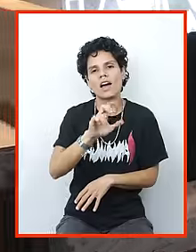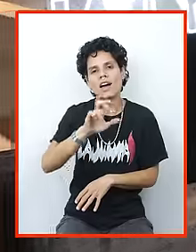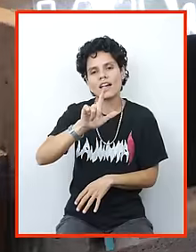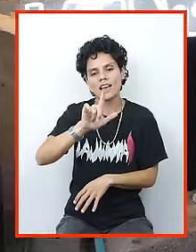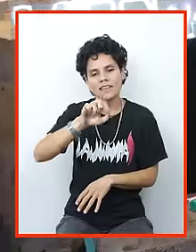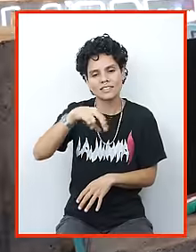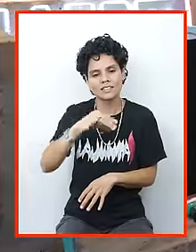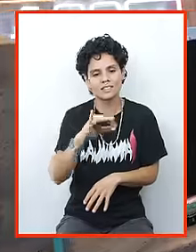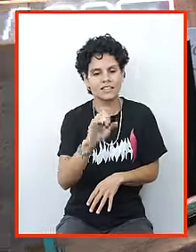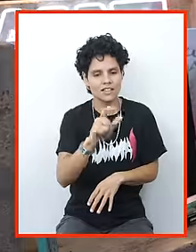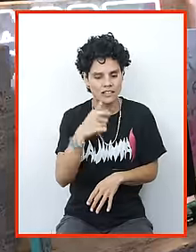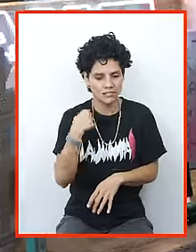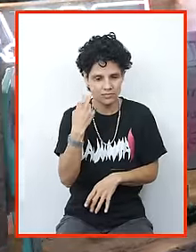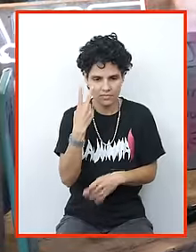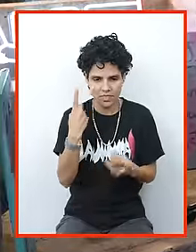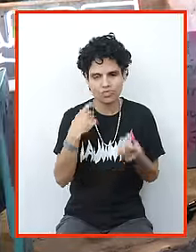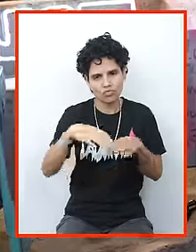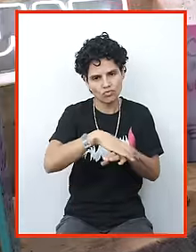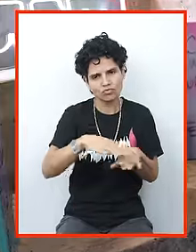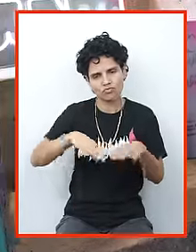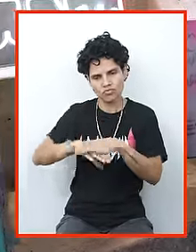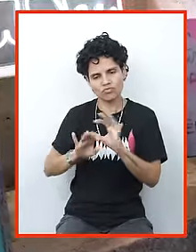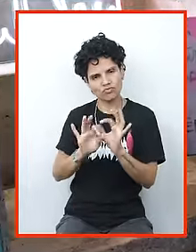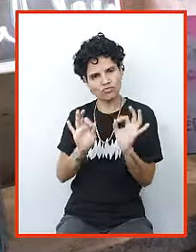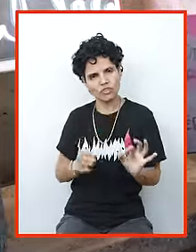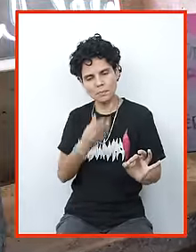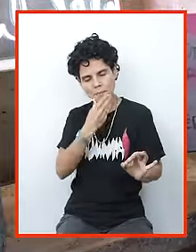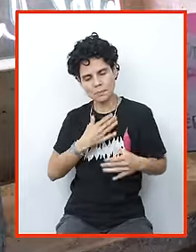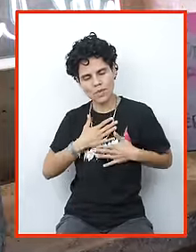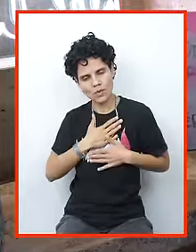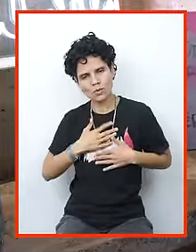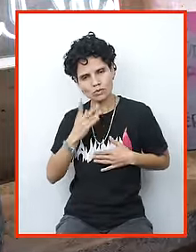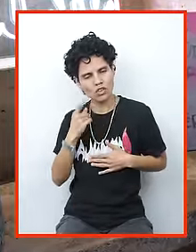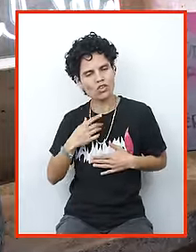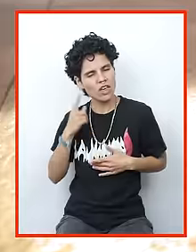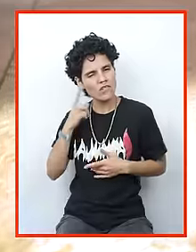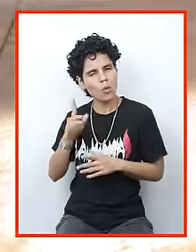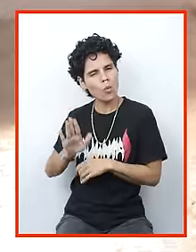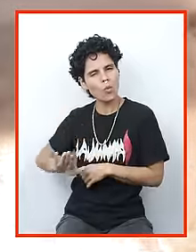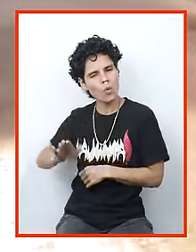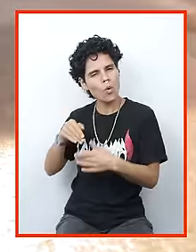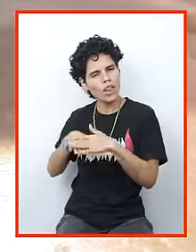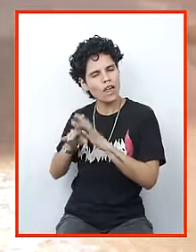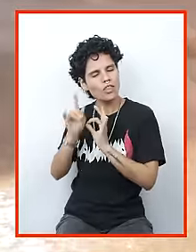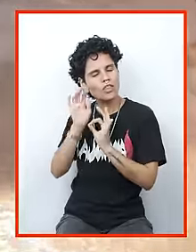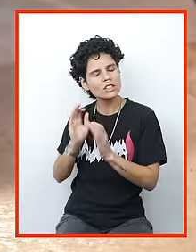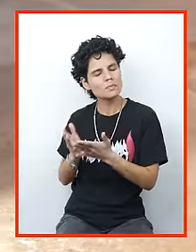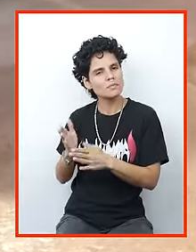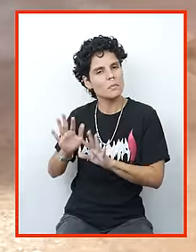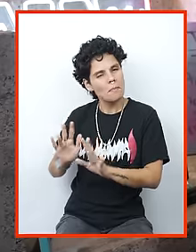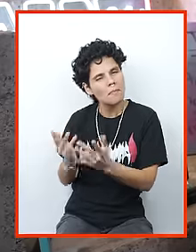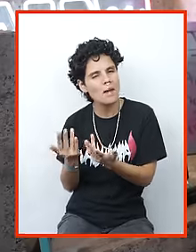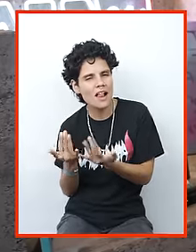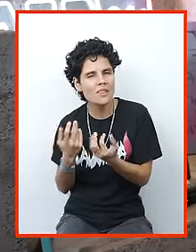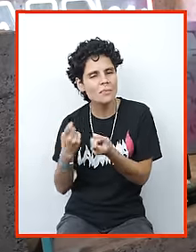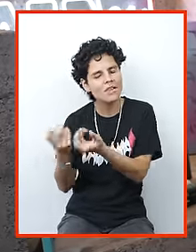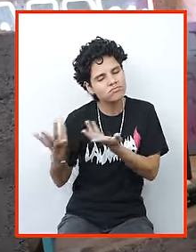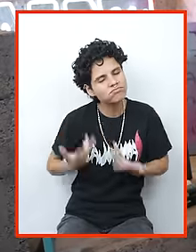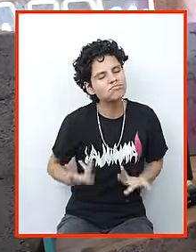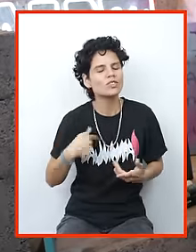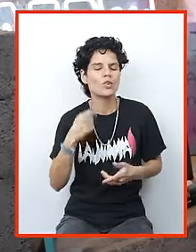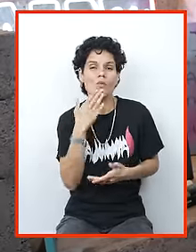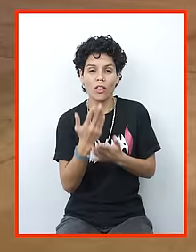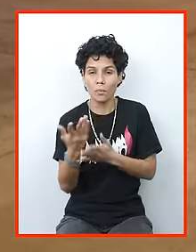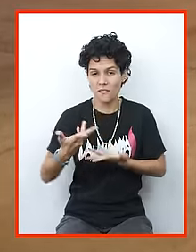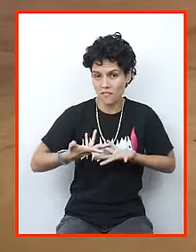Defender. Oh. Parcito que me gusta caleta y lo quería traer hoy día igual, así como para... Bonito, ¿ah? ¿Eh? Sí. Para marcar la diferencia. Para flexiar un poco. Estas son las que ya